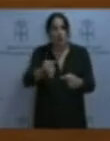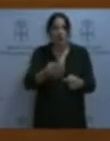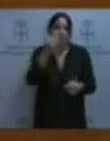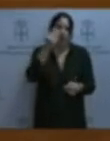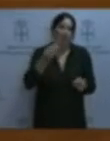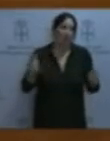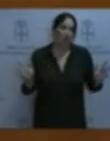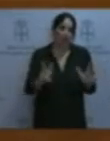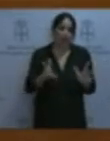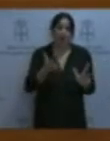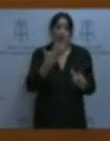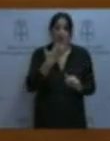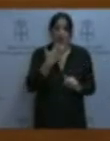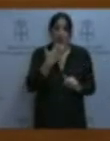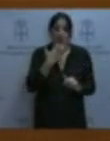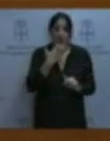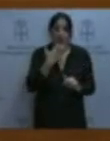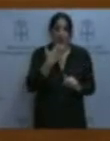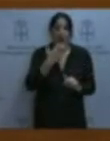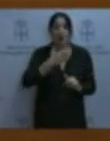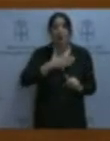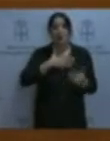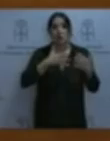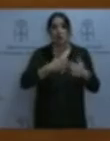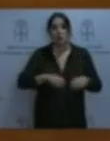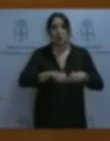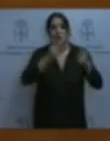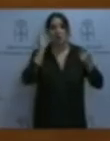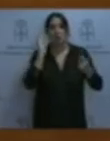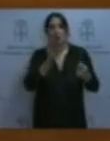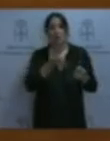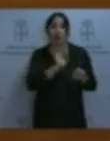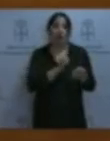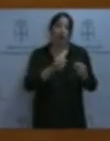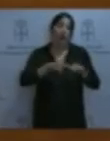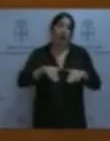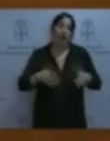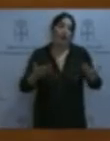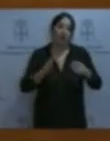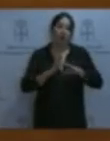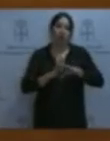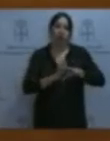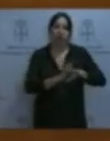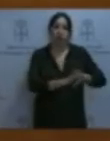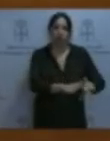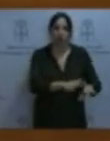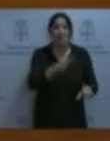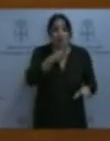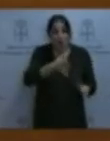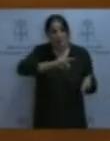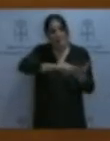muy graves, como el deterioro de nuestro patrimonio industrial o su pérdida, ¿no? Porque no tenemos precisamente